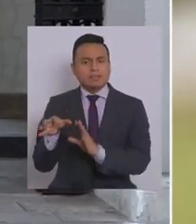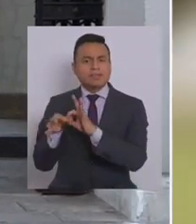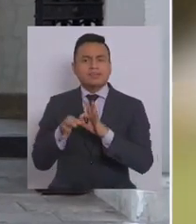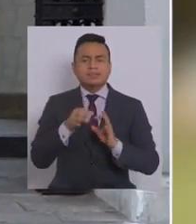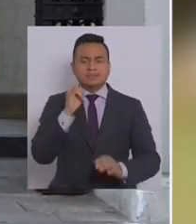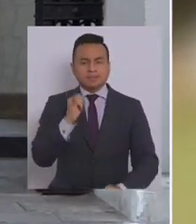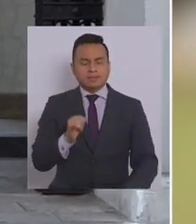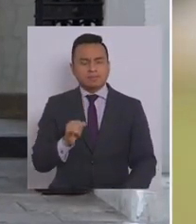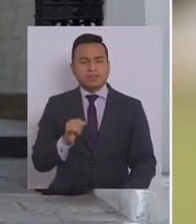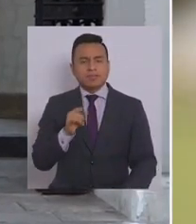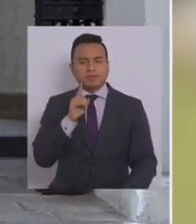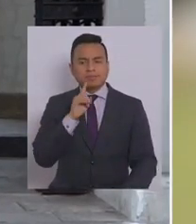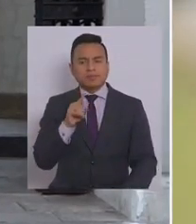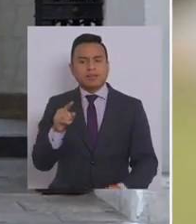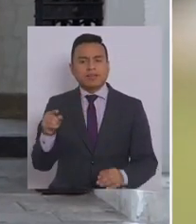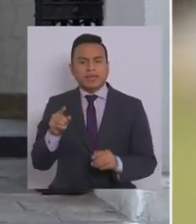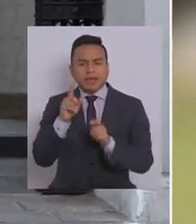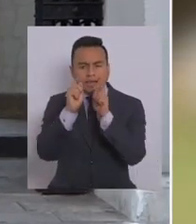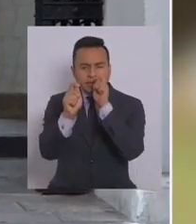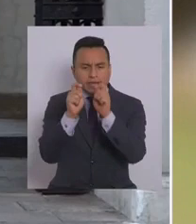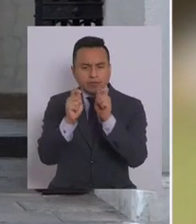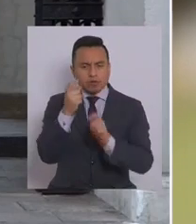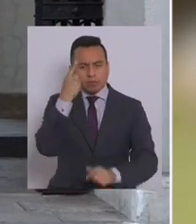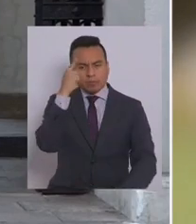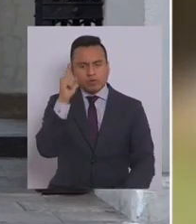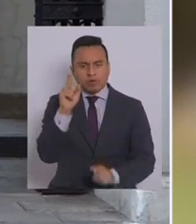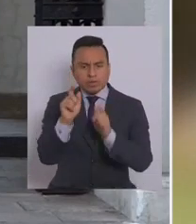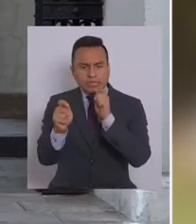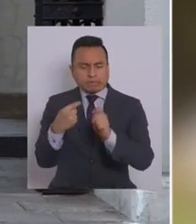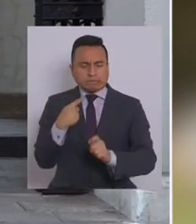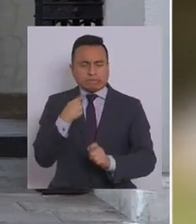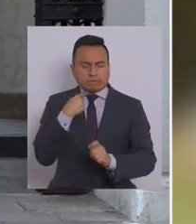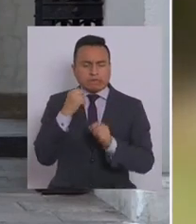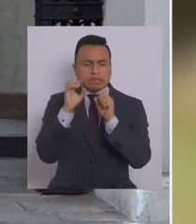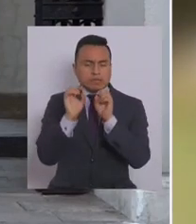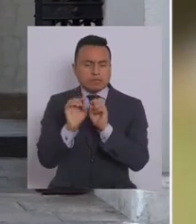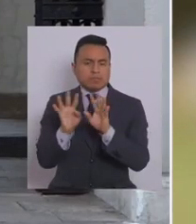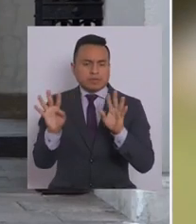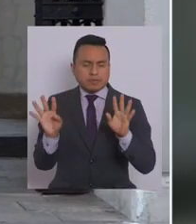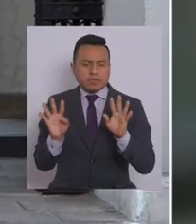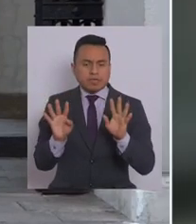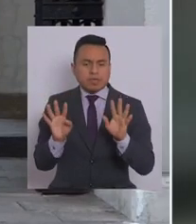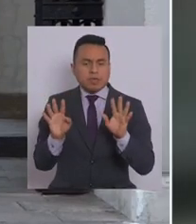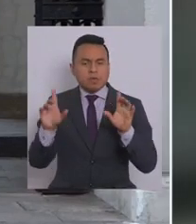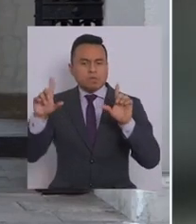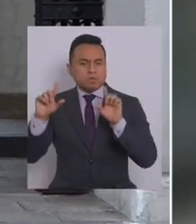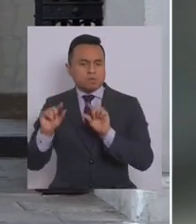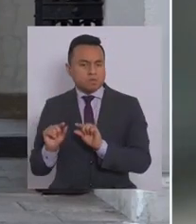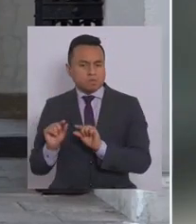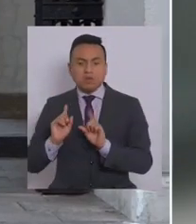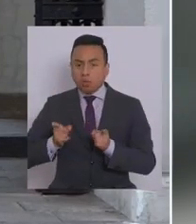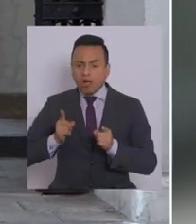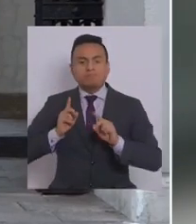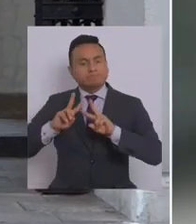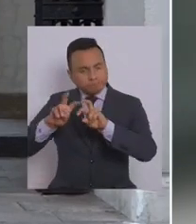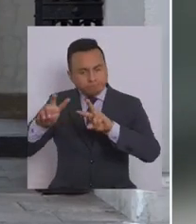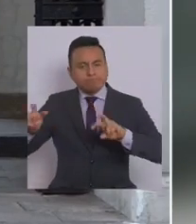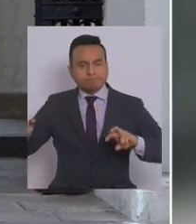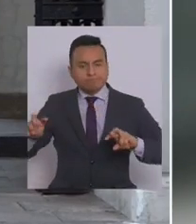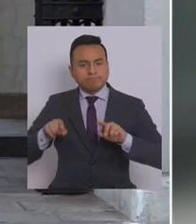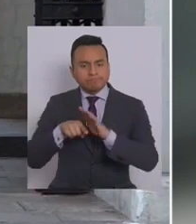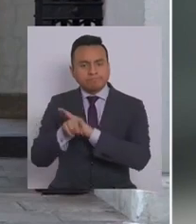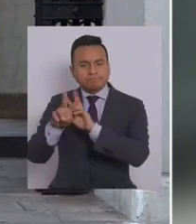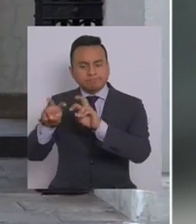siempre tenemos ese riesgo, pero ese riesgo claramente no va a inhibir a que sigamos investigando para